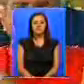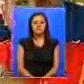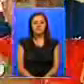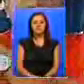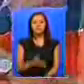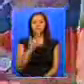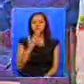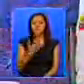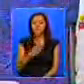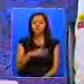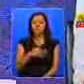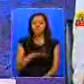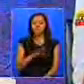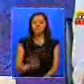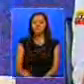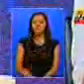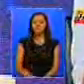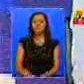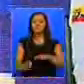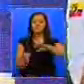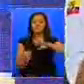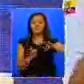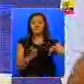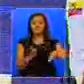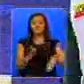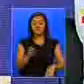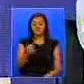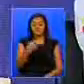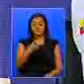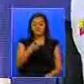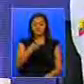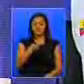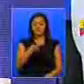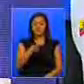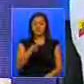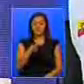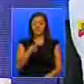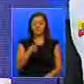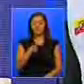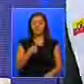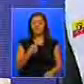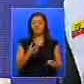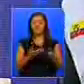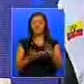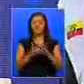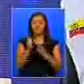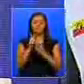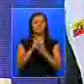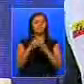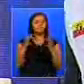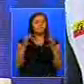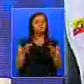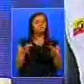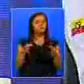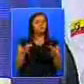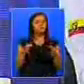Bueno, el vicepresidente de la República tuvo agenda oficial, aquí está, ya sabe que voy a hablar de